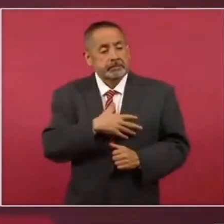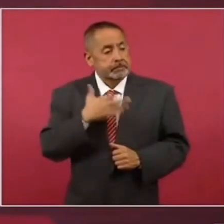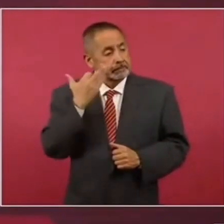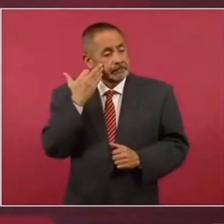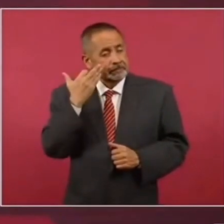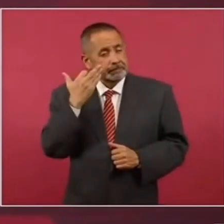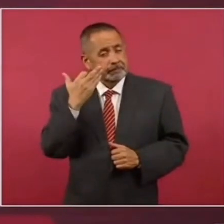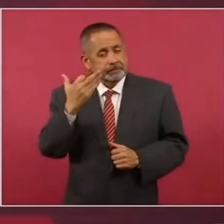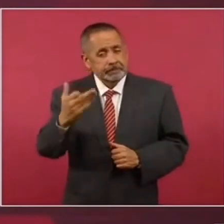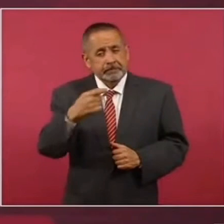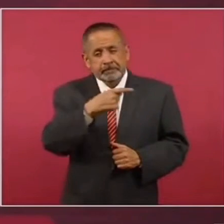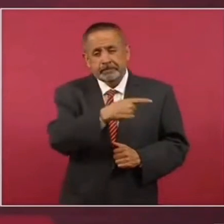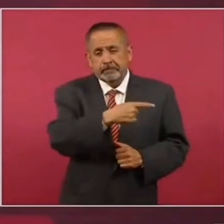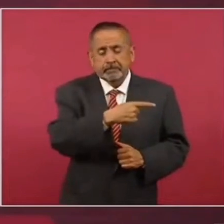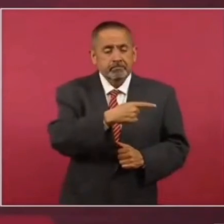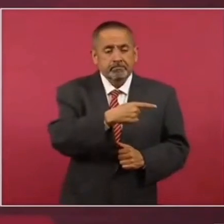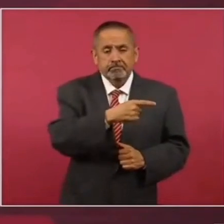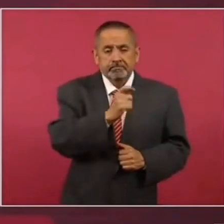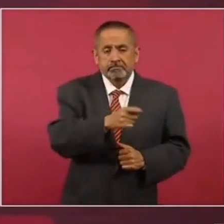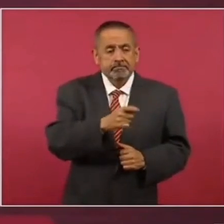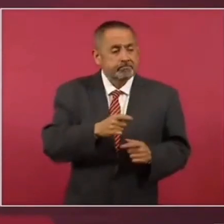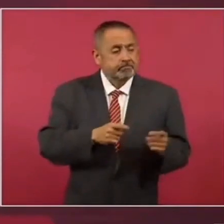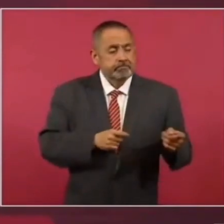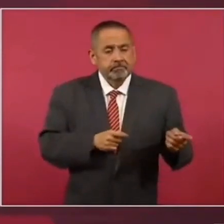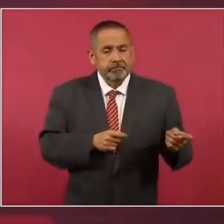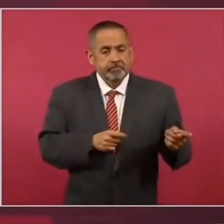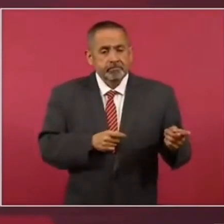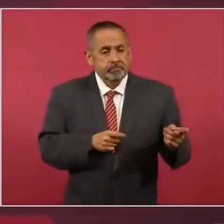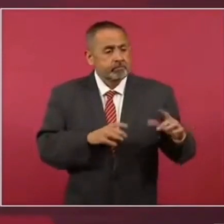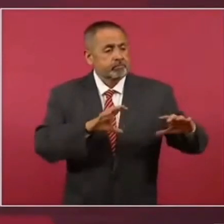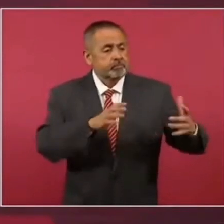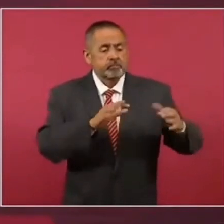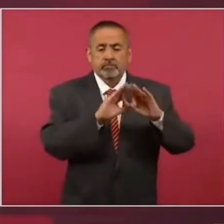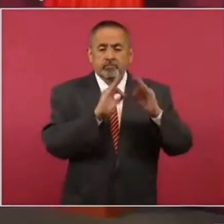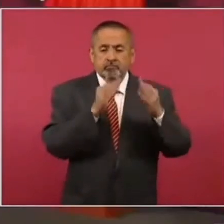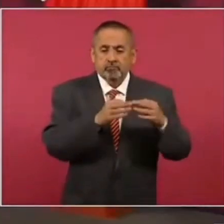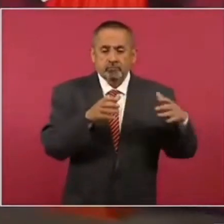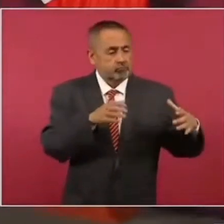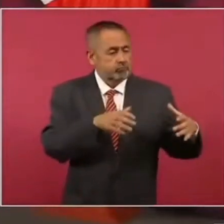mucho el modelo